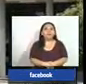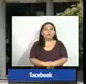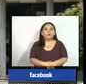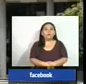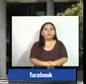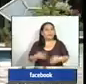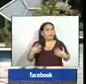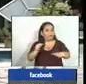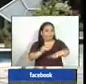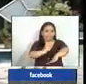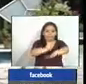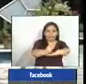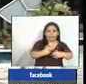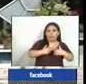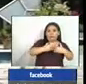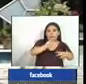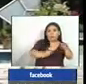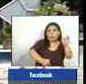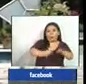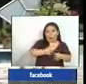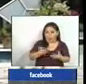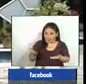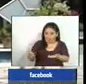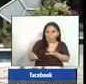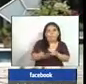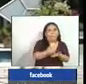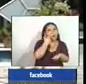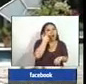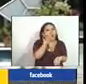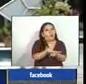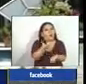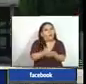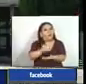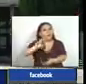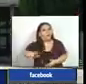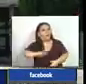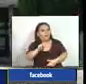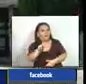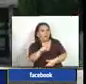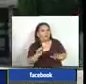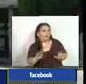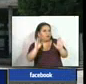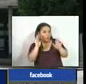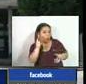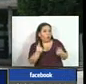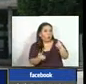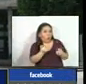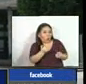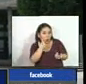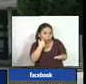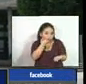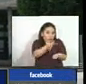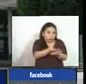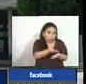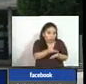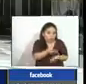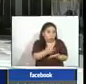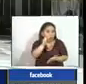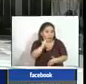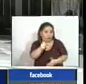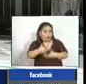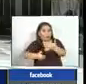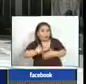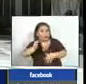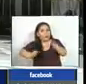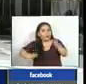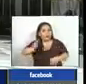Se instaló la audiencia de delimitación de pruebas en el juzgado tercero de sentencia para determinar cuáles son las que desfilarán durante la vista pública